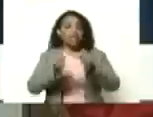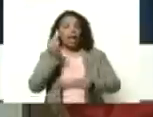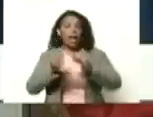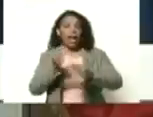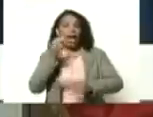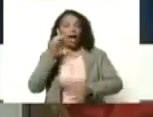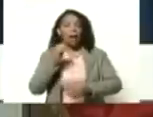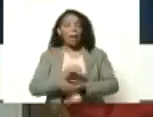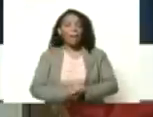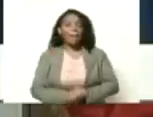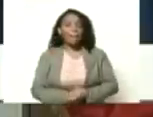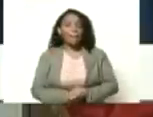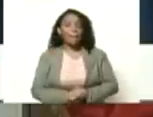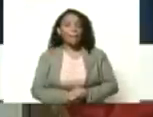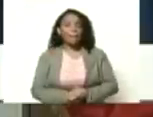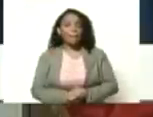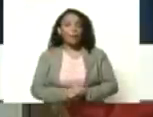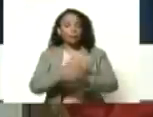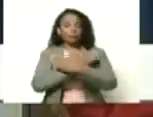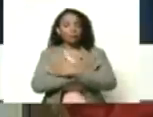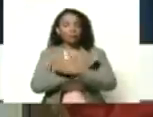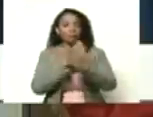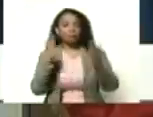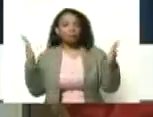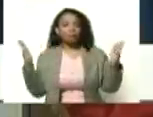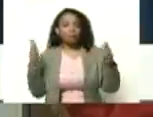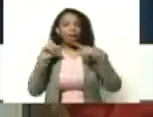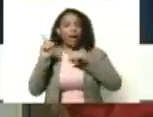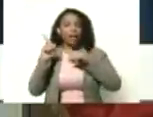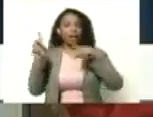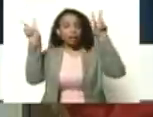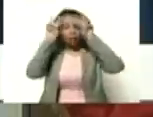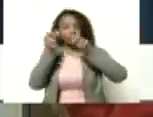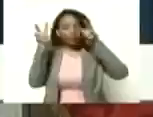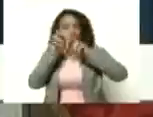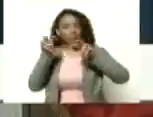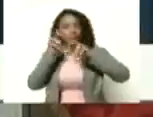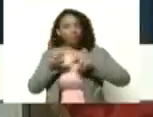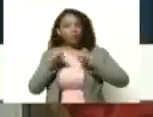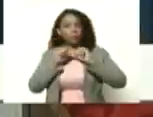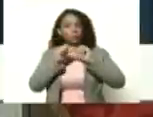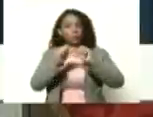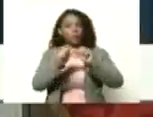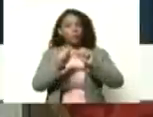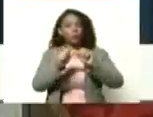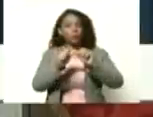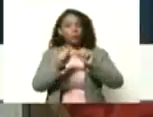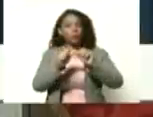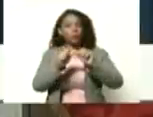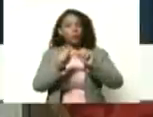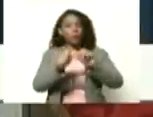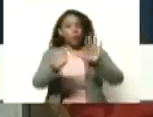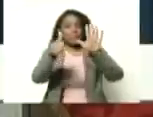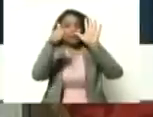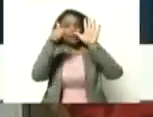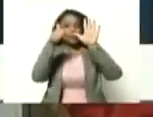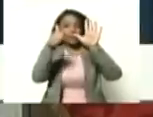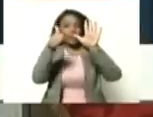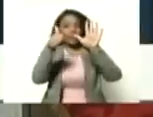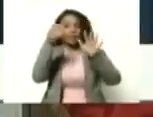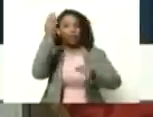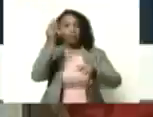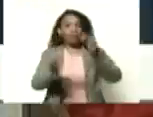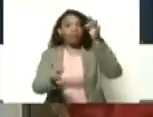abogados dispusimos para esta investigación que todavía continúa por cierto y fiscales